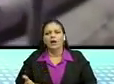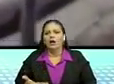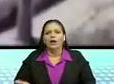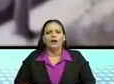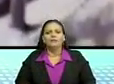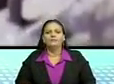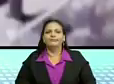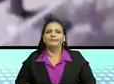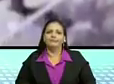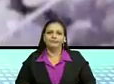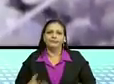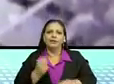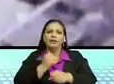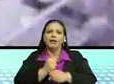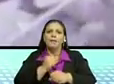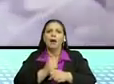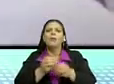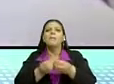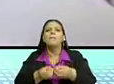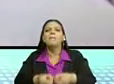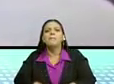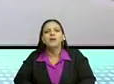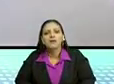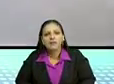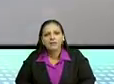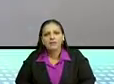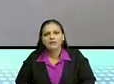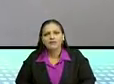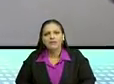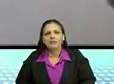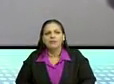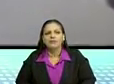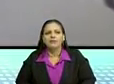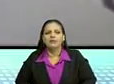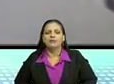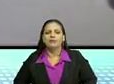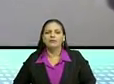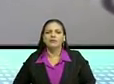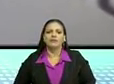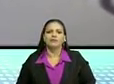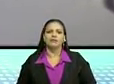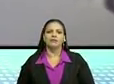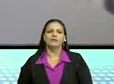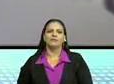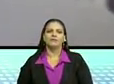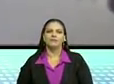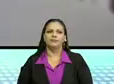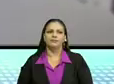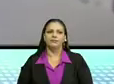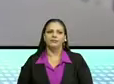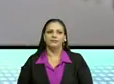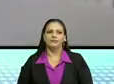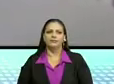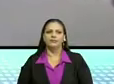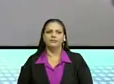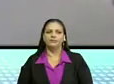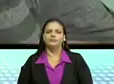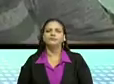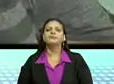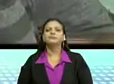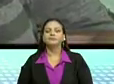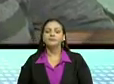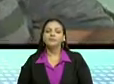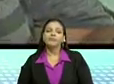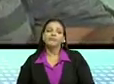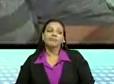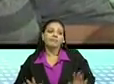manos. No puede proceder porque la ley no se lo permite. Tiene que dejar libre al delincuente. Lamentablemente. Así lo lleve ahí, que con